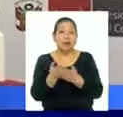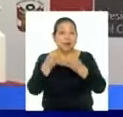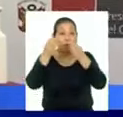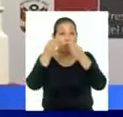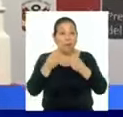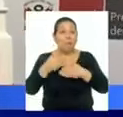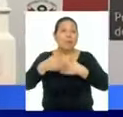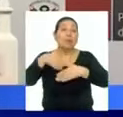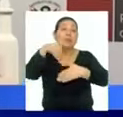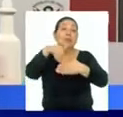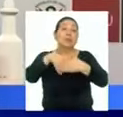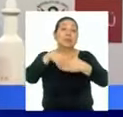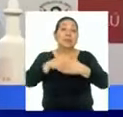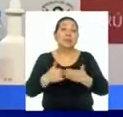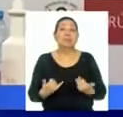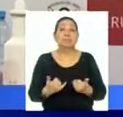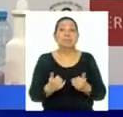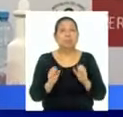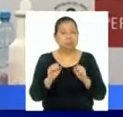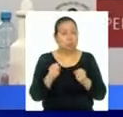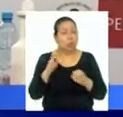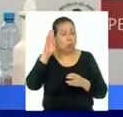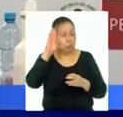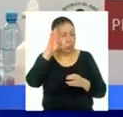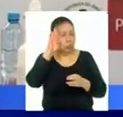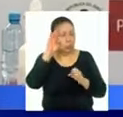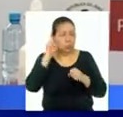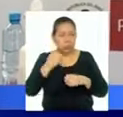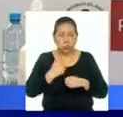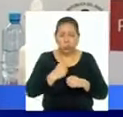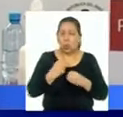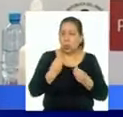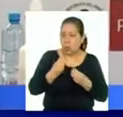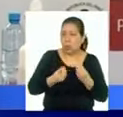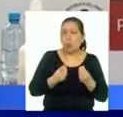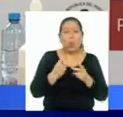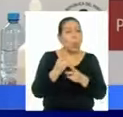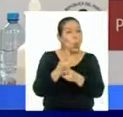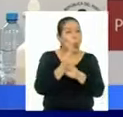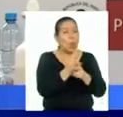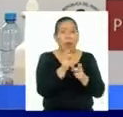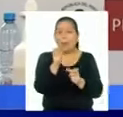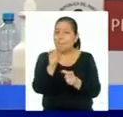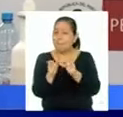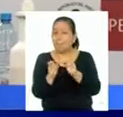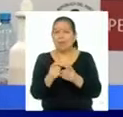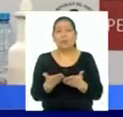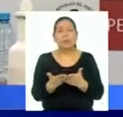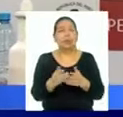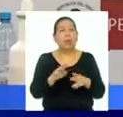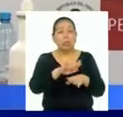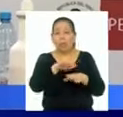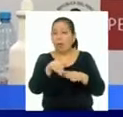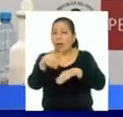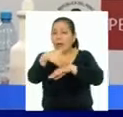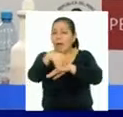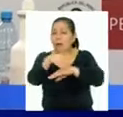oficial del proceso electoral. Por supuesto, la Policía Nacional, como lo ha venido haciendo, cuidará a las personas y el patrimonio público y